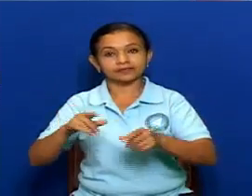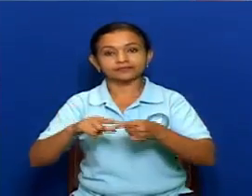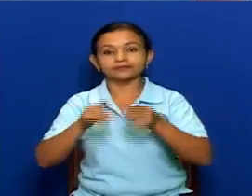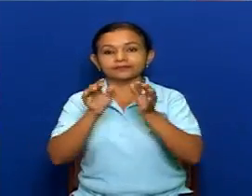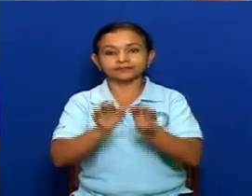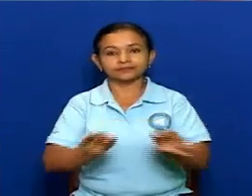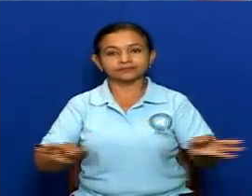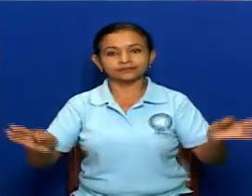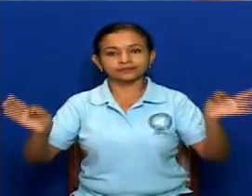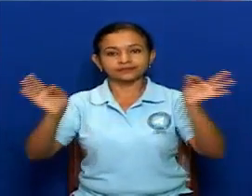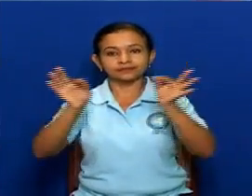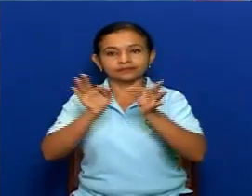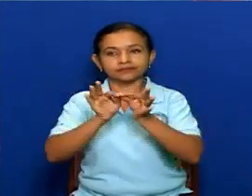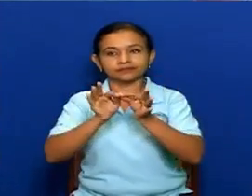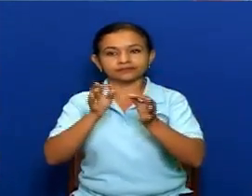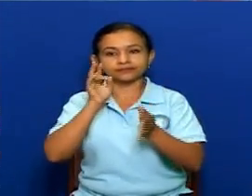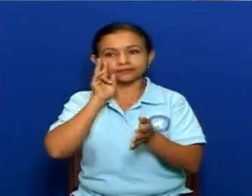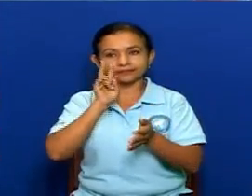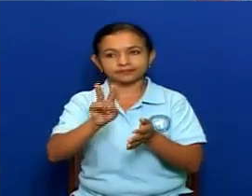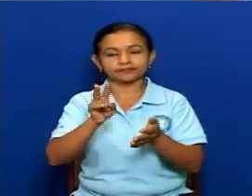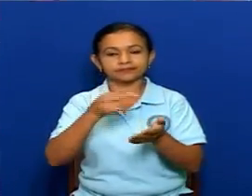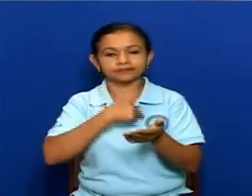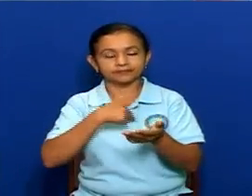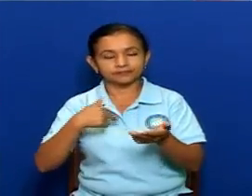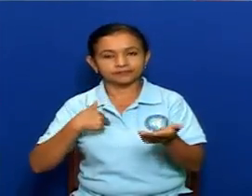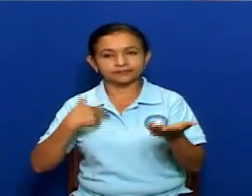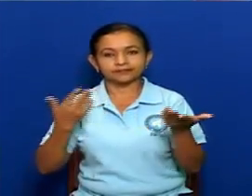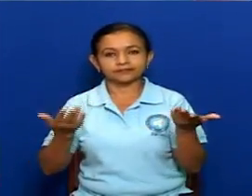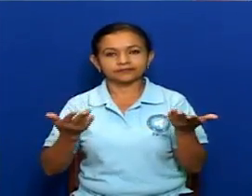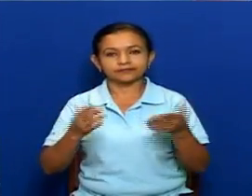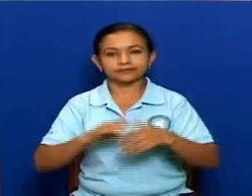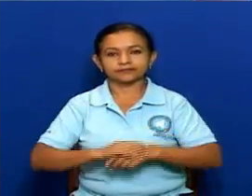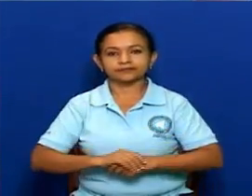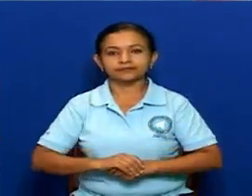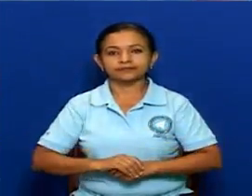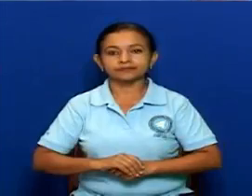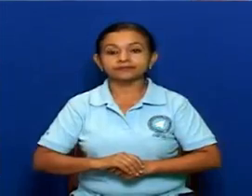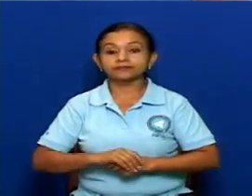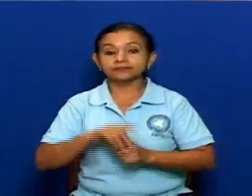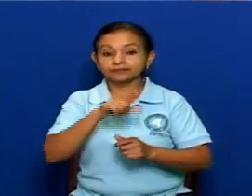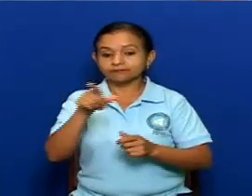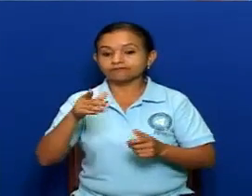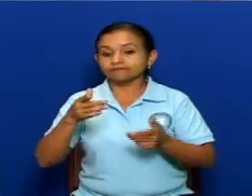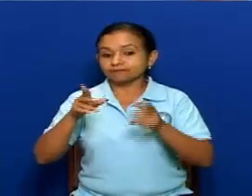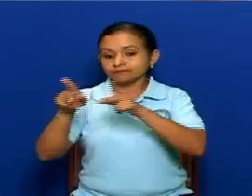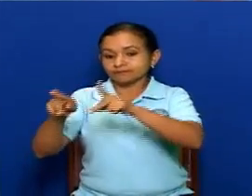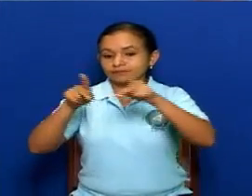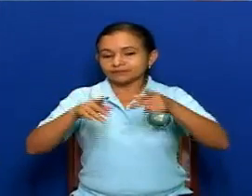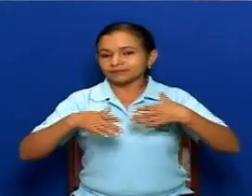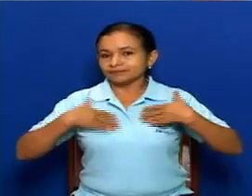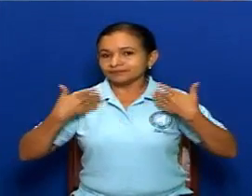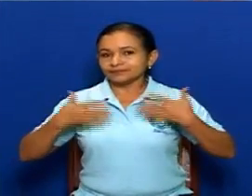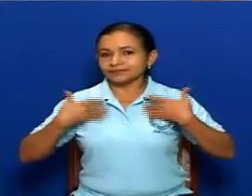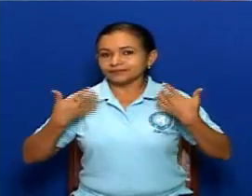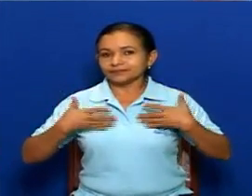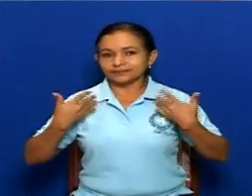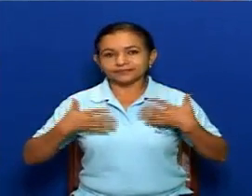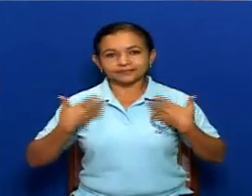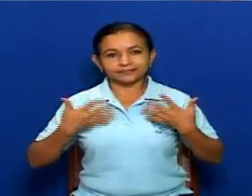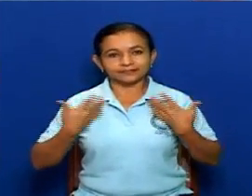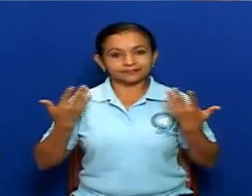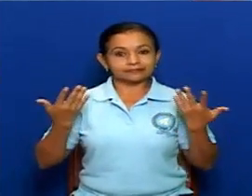muy importante porque eso te motiva a seguir, los motivas a ellos, y ellos están entusiasmados, ellos están alegres y dicen,